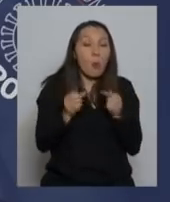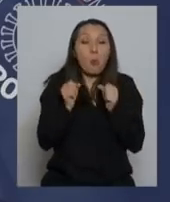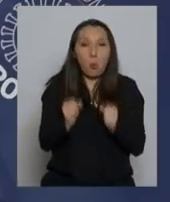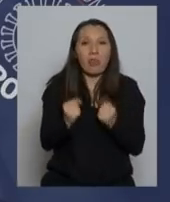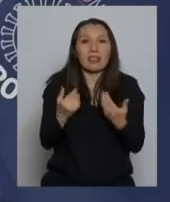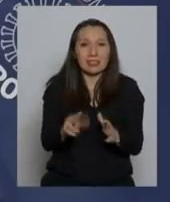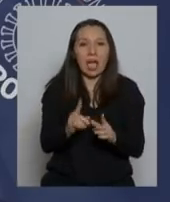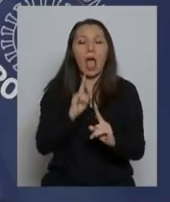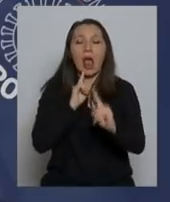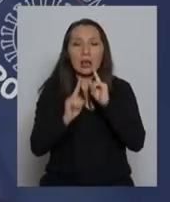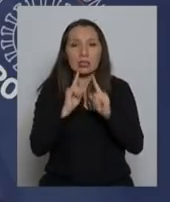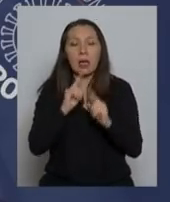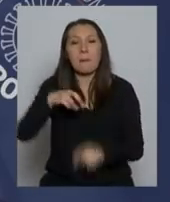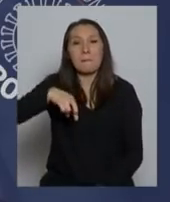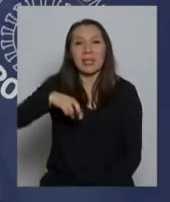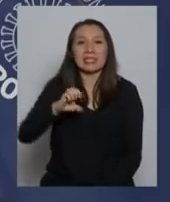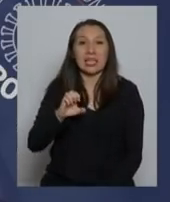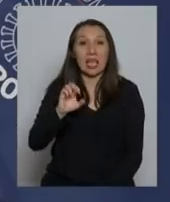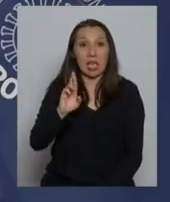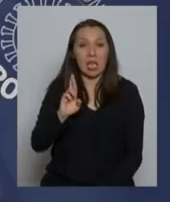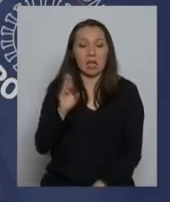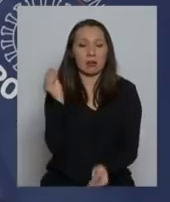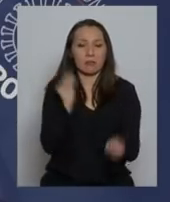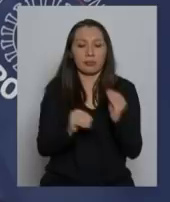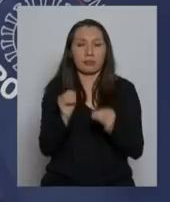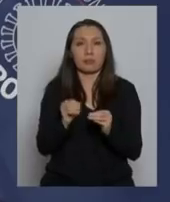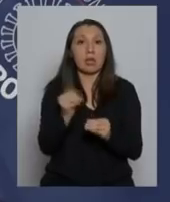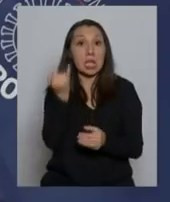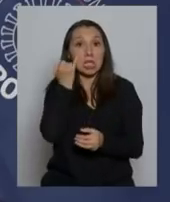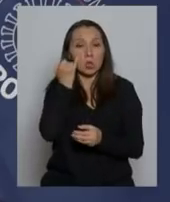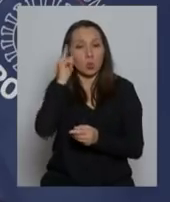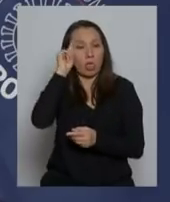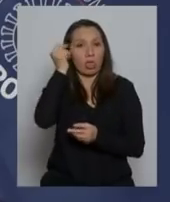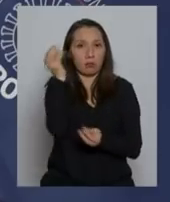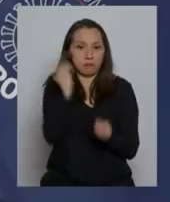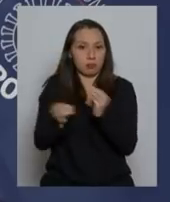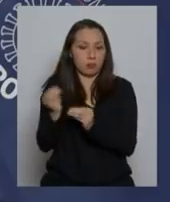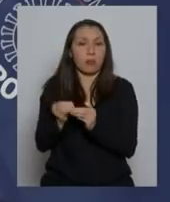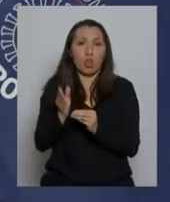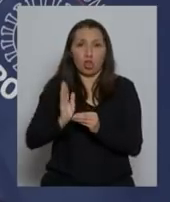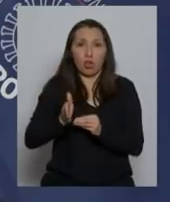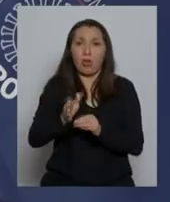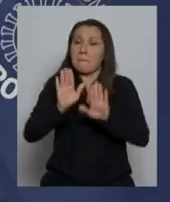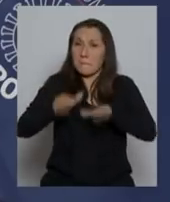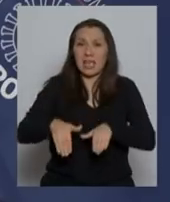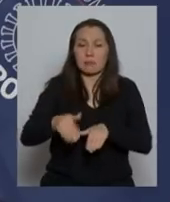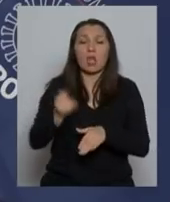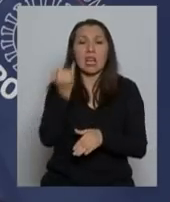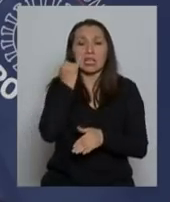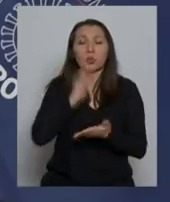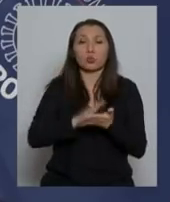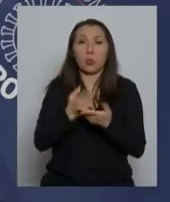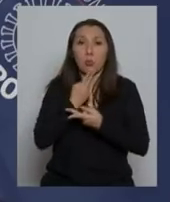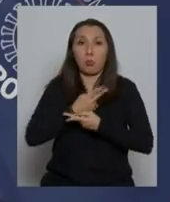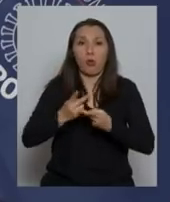posibilidad ya de hacer exámenes PCR elaborados por el propio instituto, que son los que sigue usando el Instituto de Salud